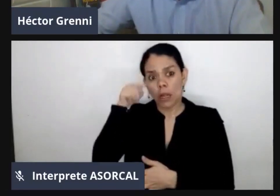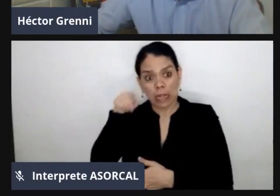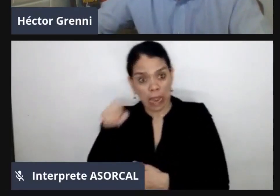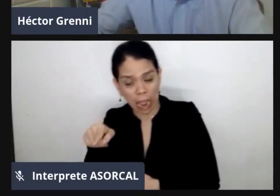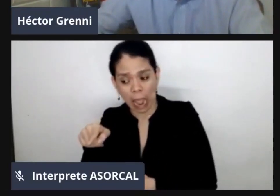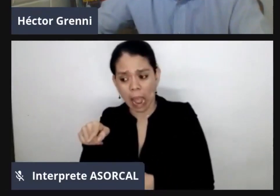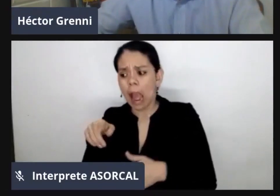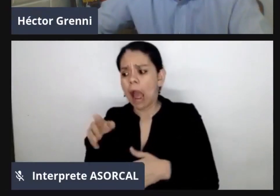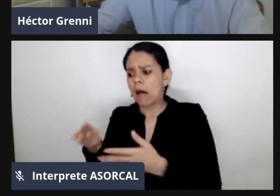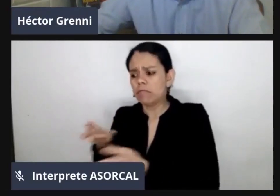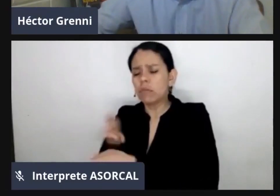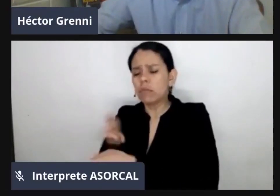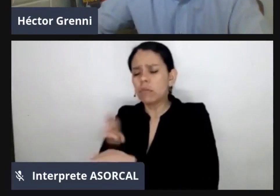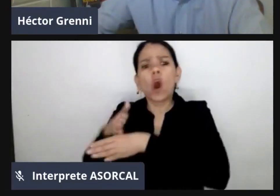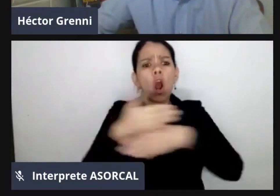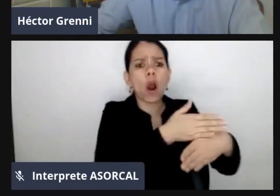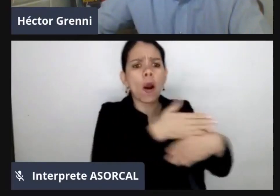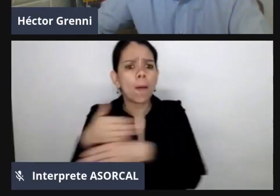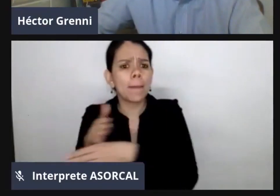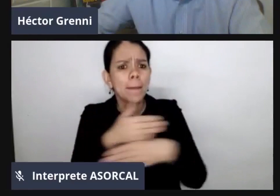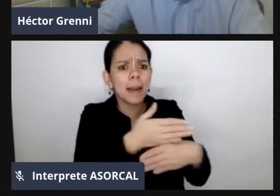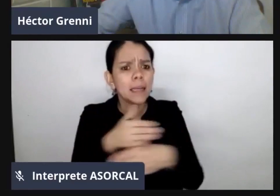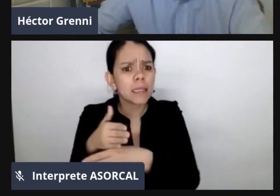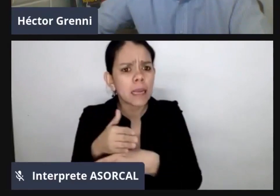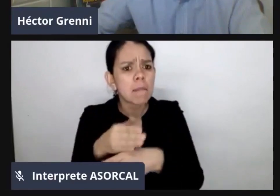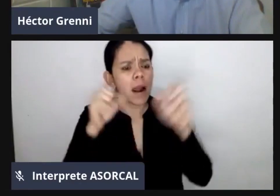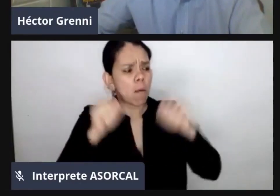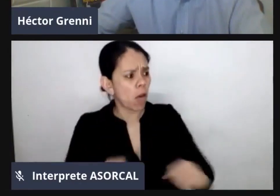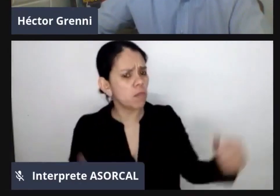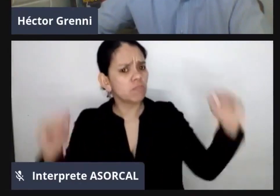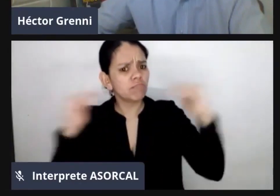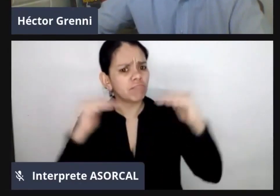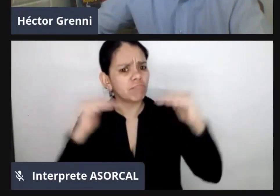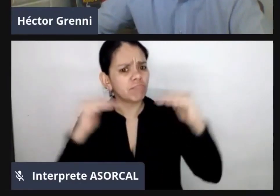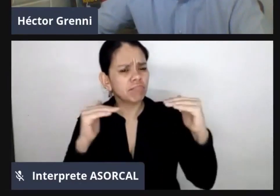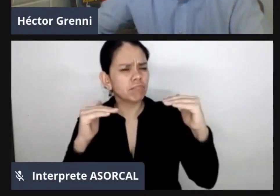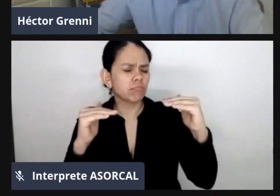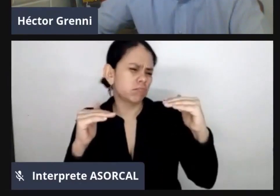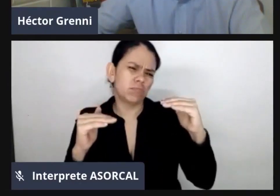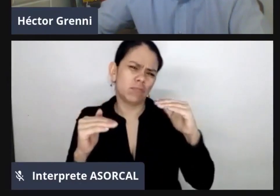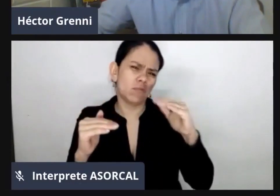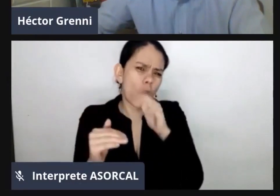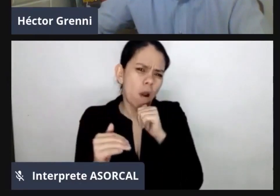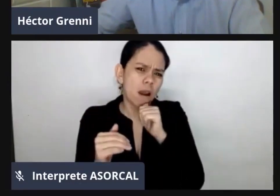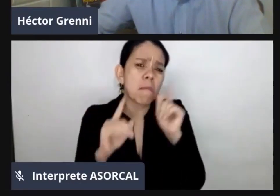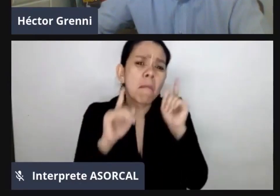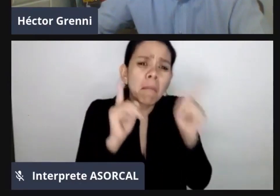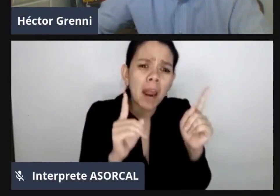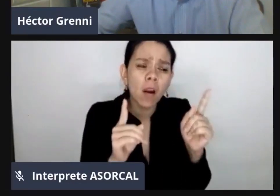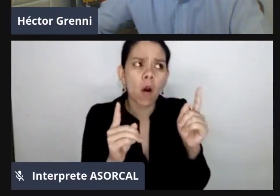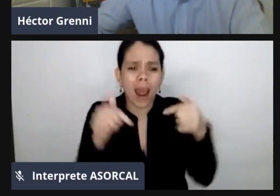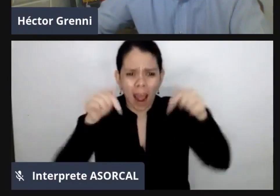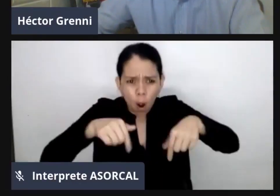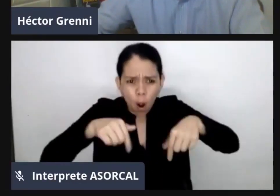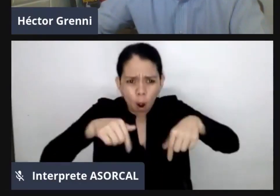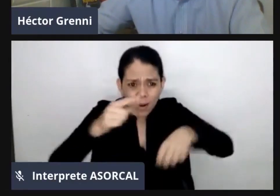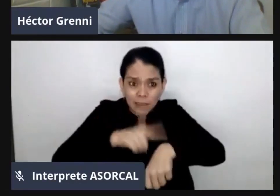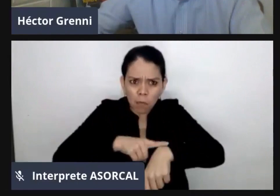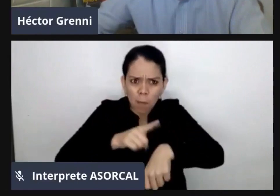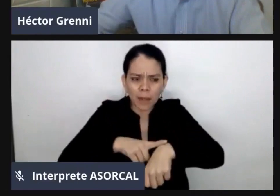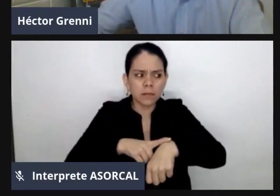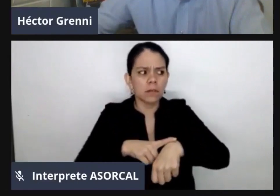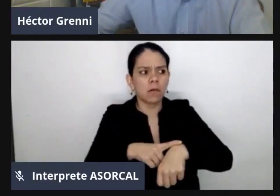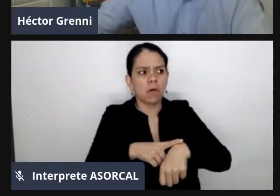más inclinando hacia la terciarización de la economía. O sea, ya no es tan importante la producción agrícola